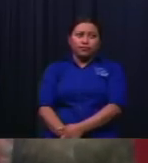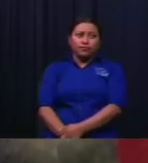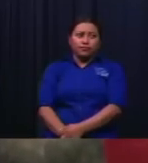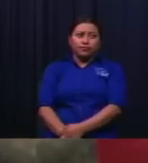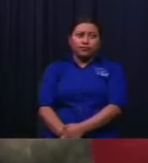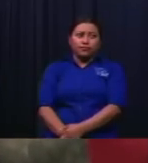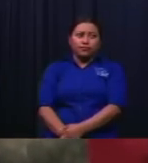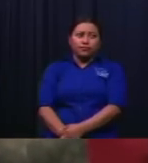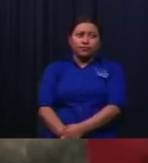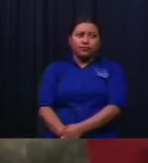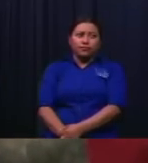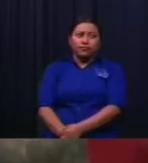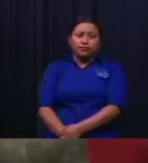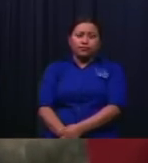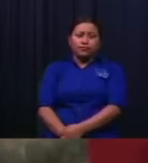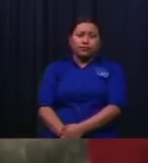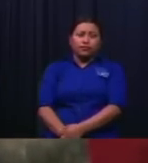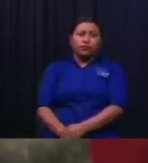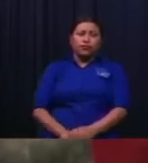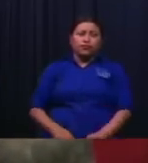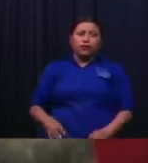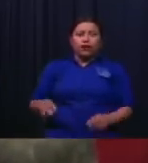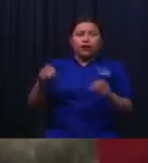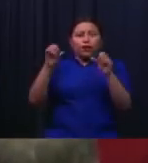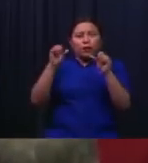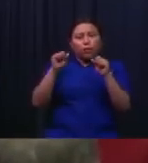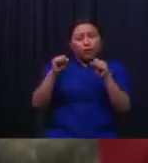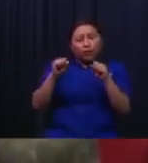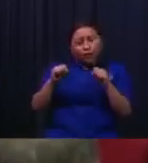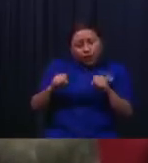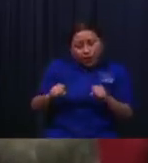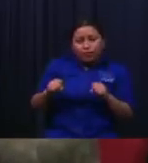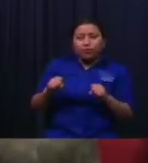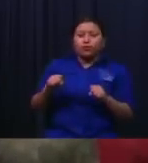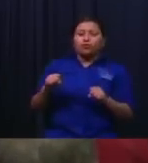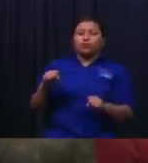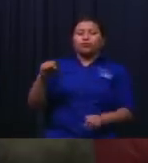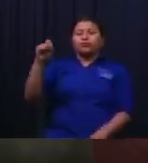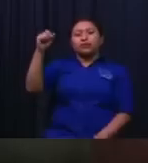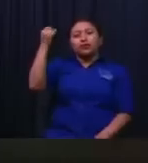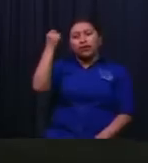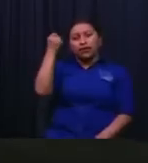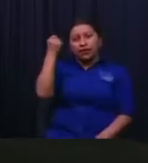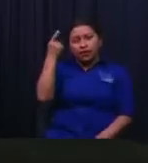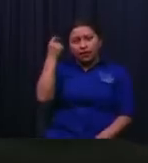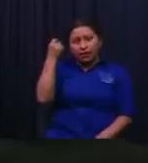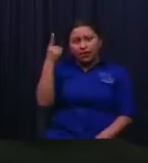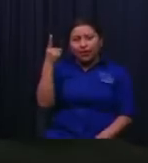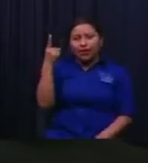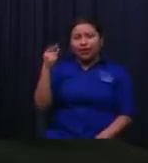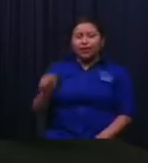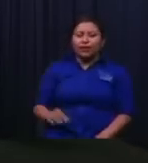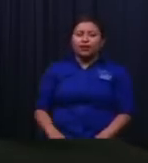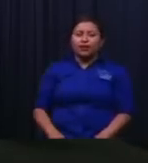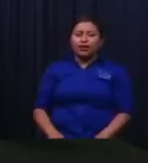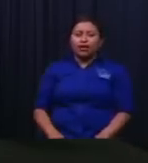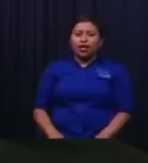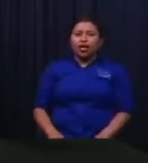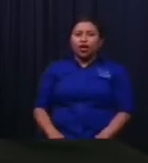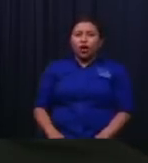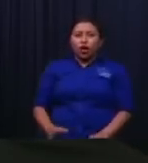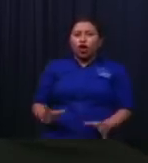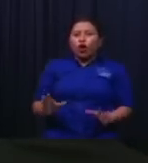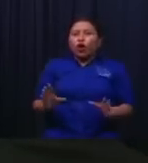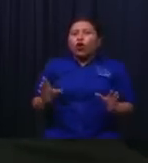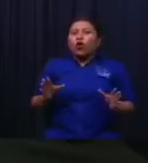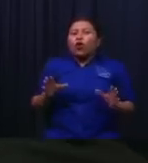Pero que puedas entender, hermano, que puedes estarte enfrentando contra esas huestes, contra